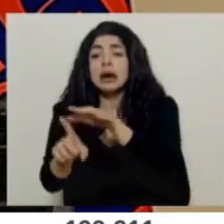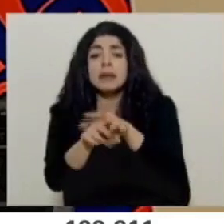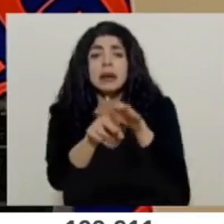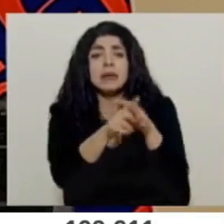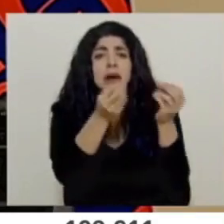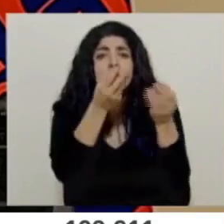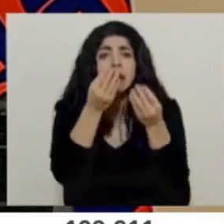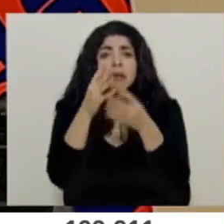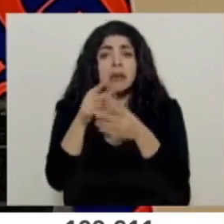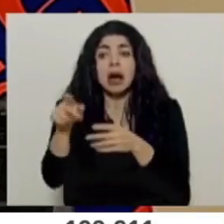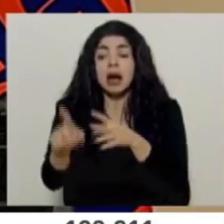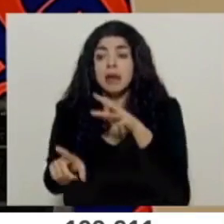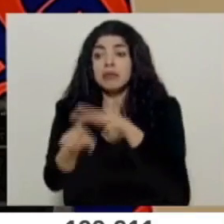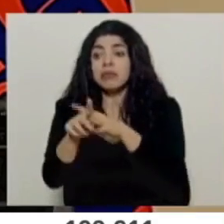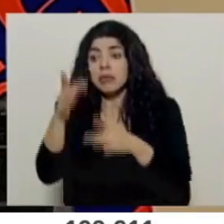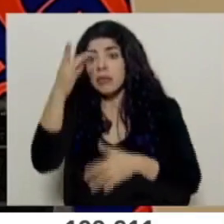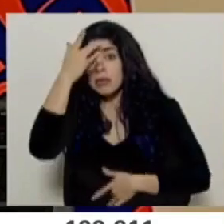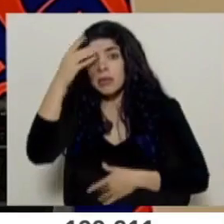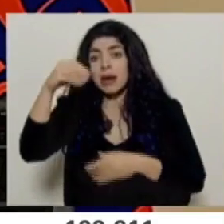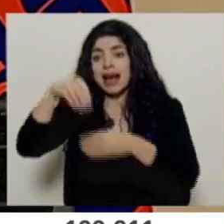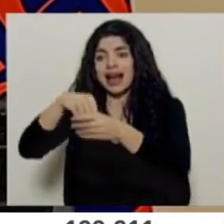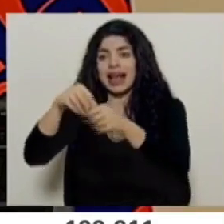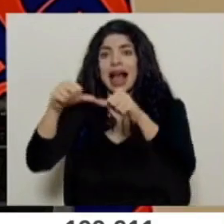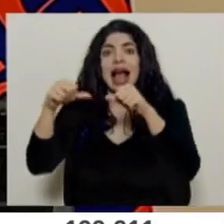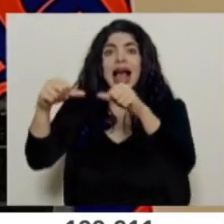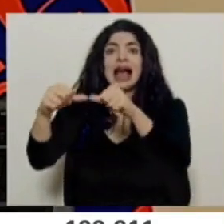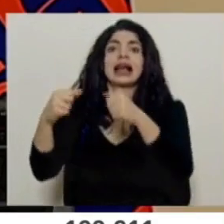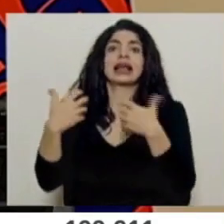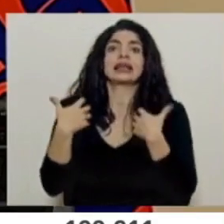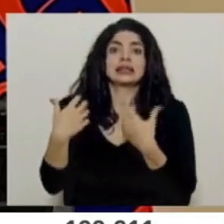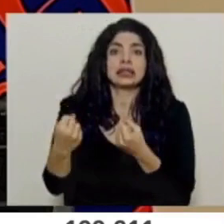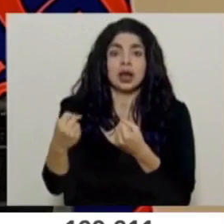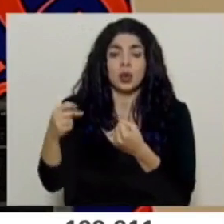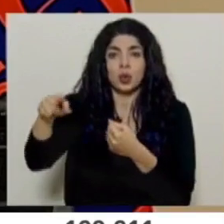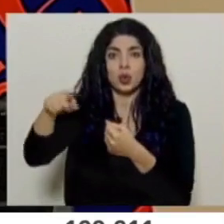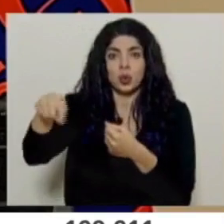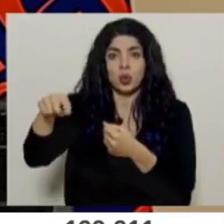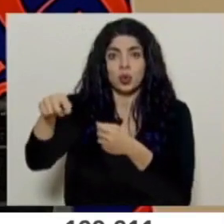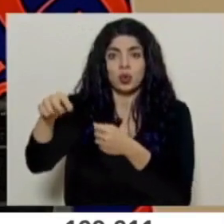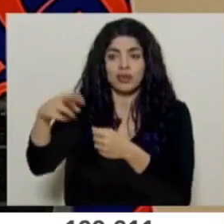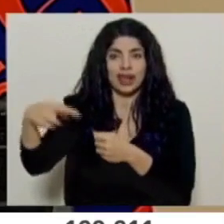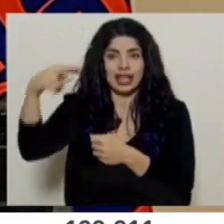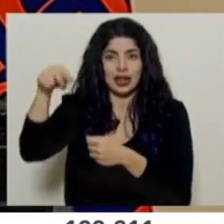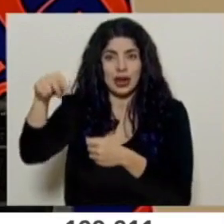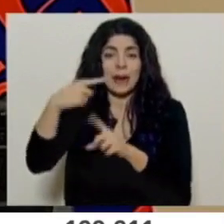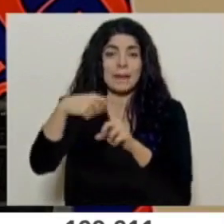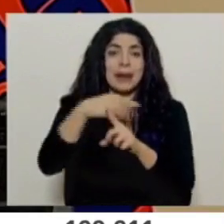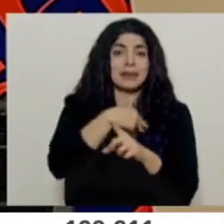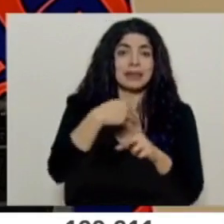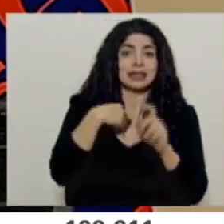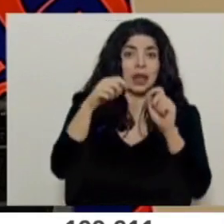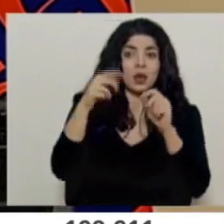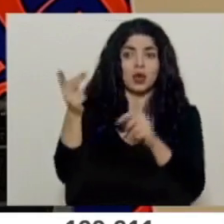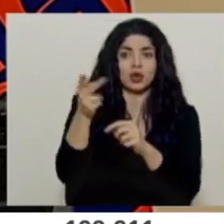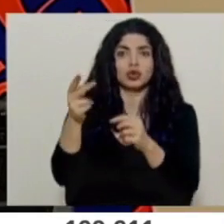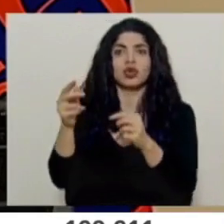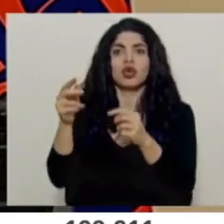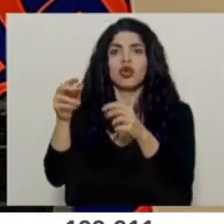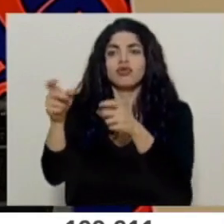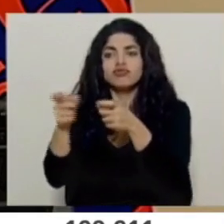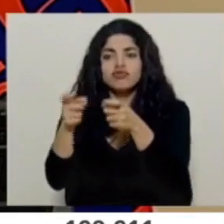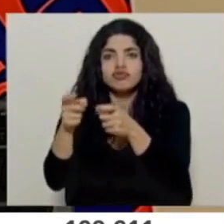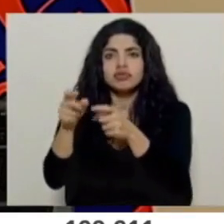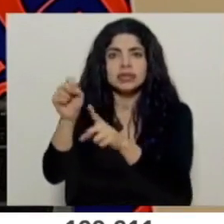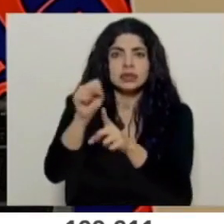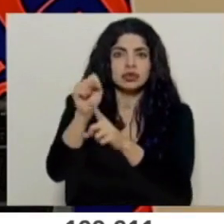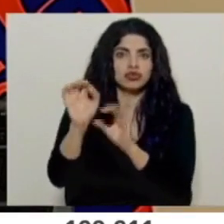sido manejados dentro de las áreas rectoras de salud y en coordinación con el Ministerio de Educación Pública. El dato de docentes